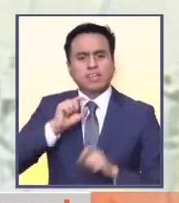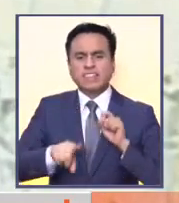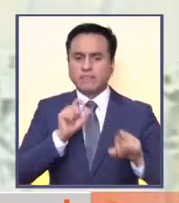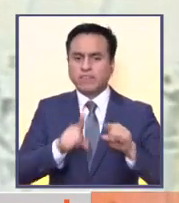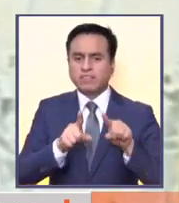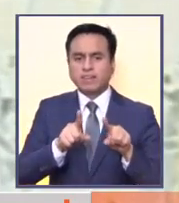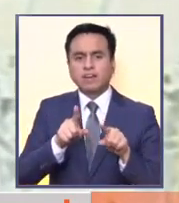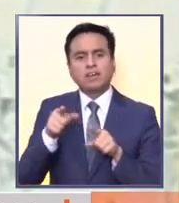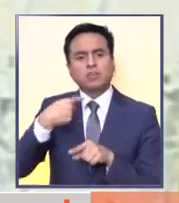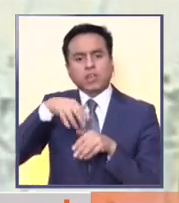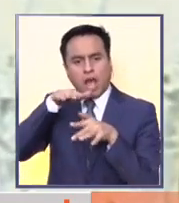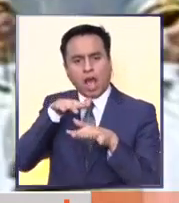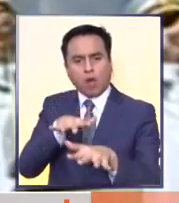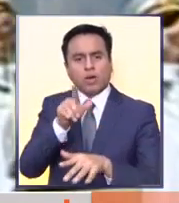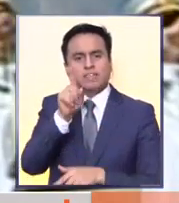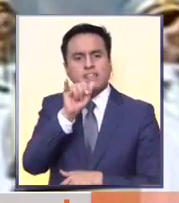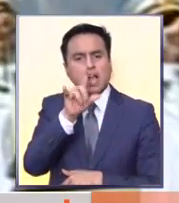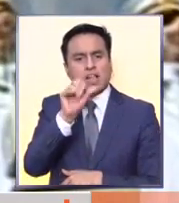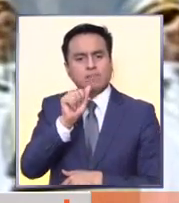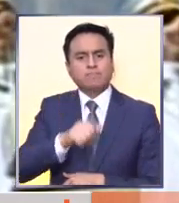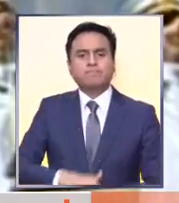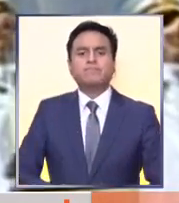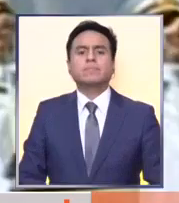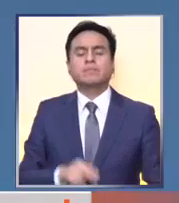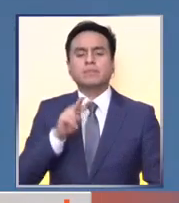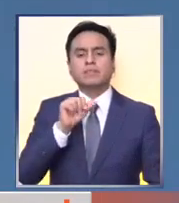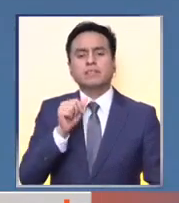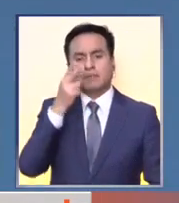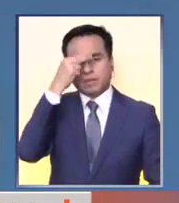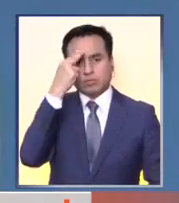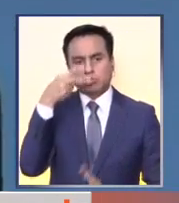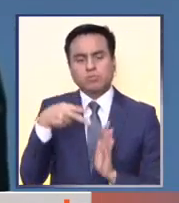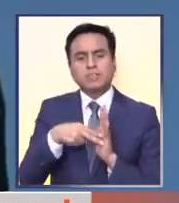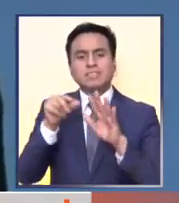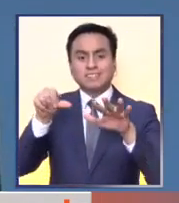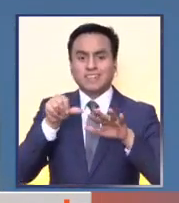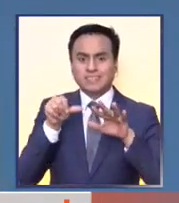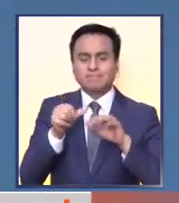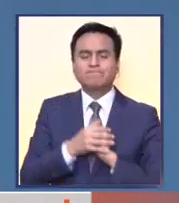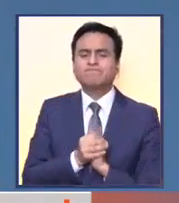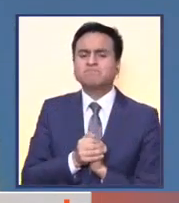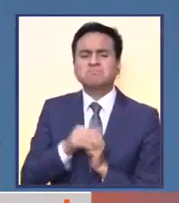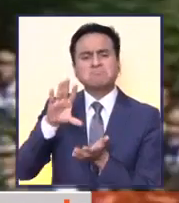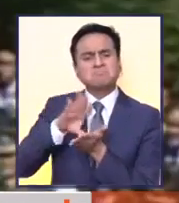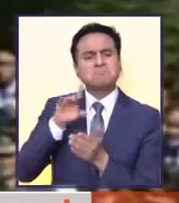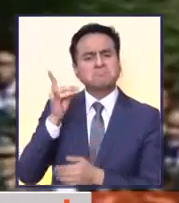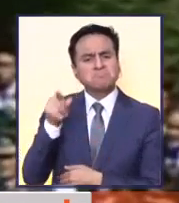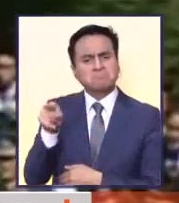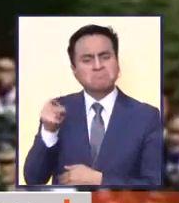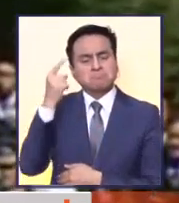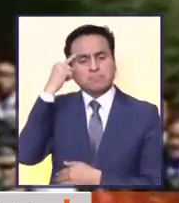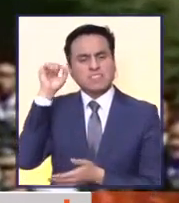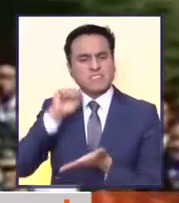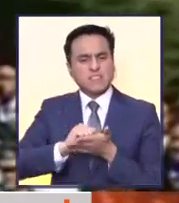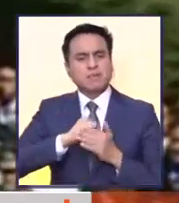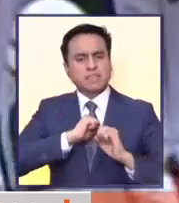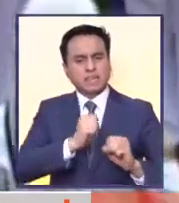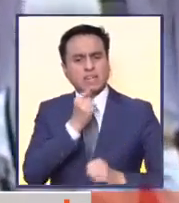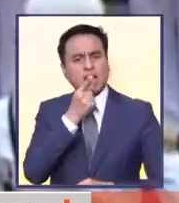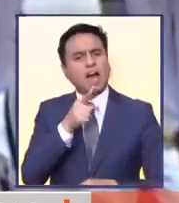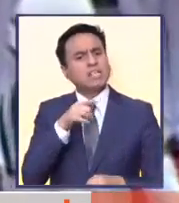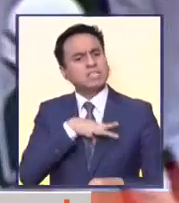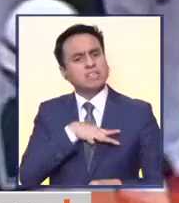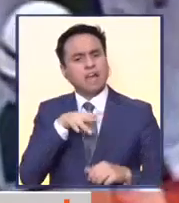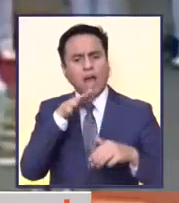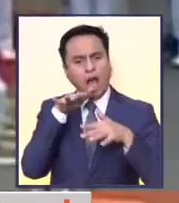de nuestras aguas del Silala. El 26 de marzo de 2016, el país vecino anunció que pretendía demandar a Chile por el uso